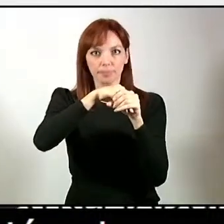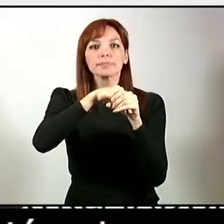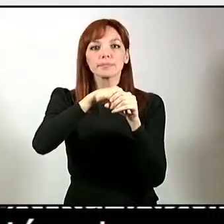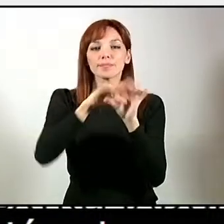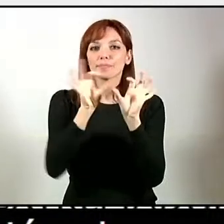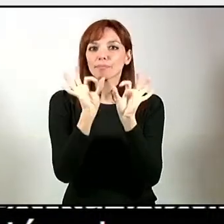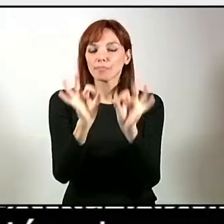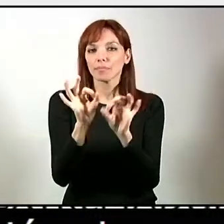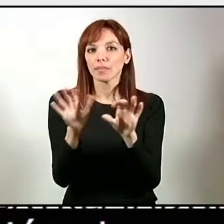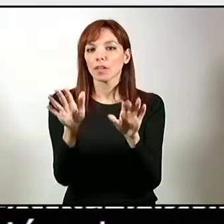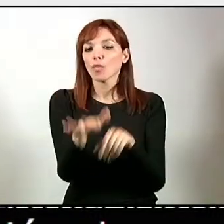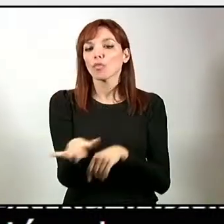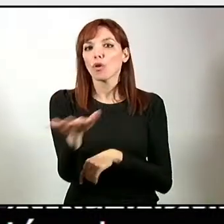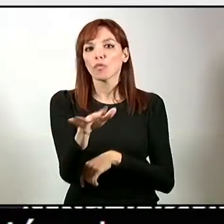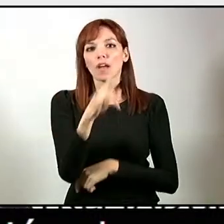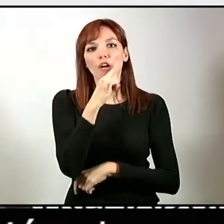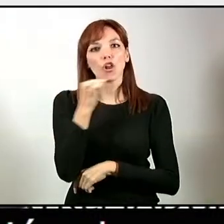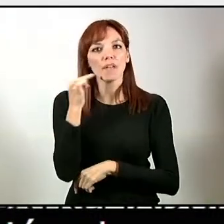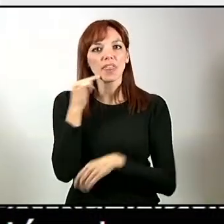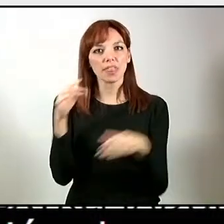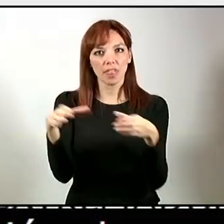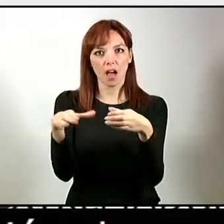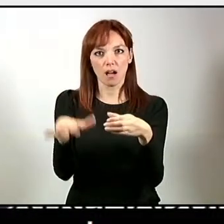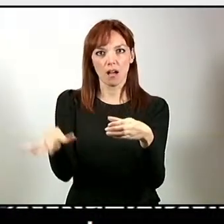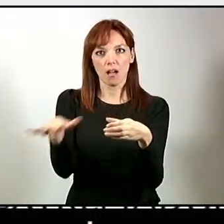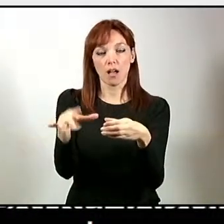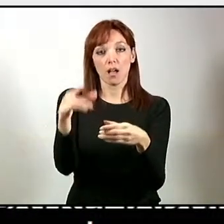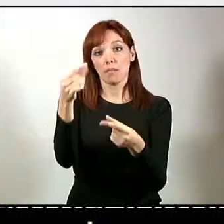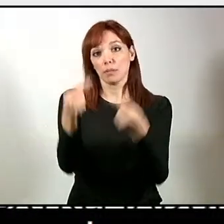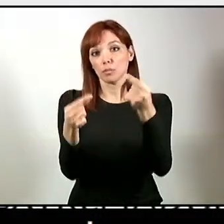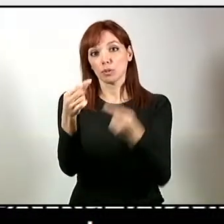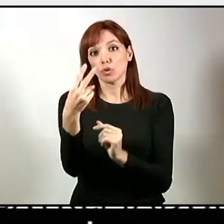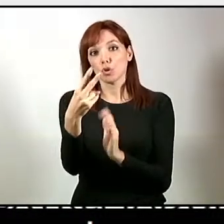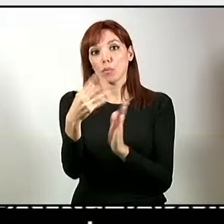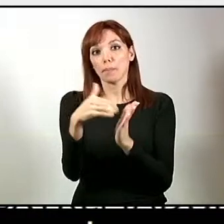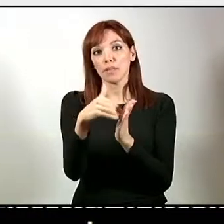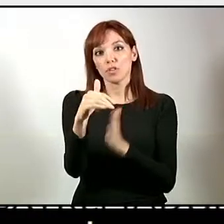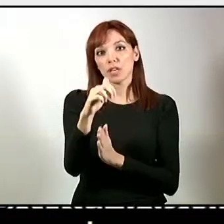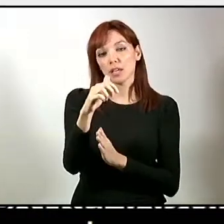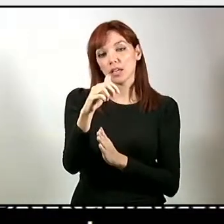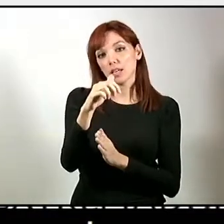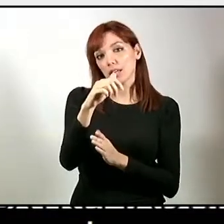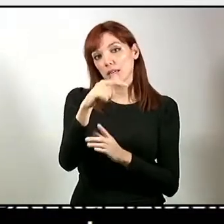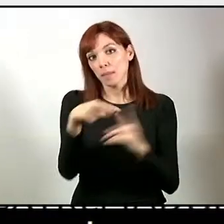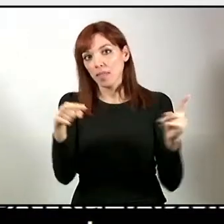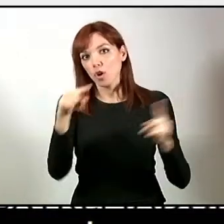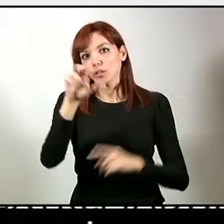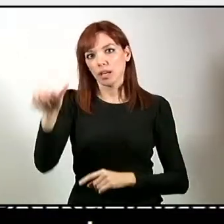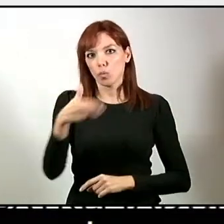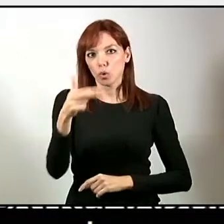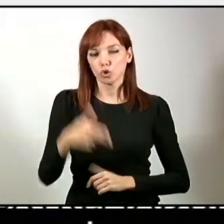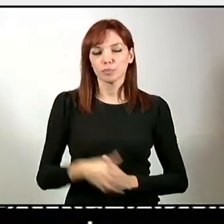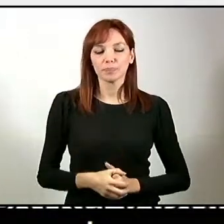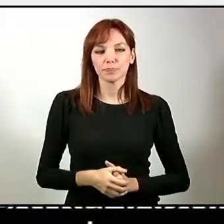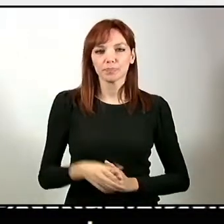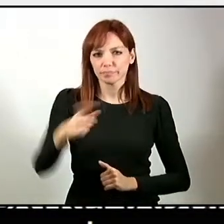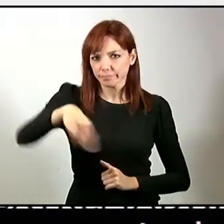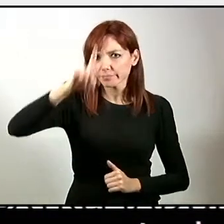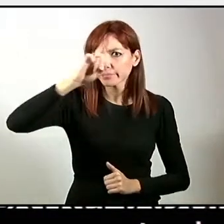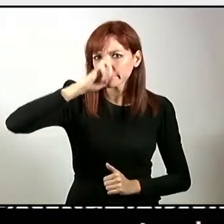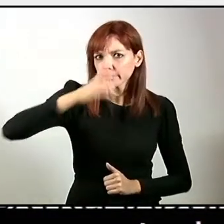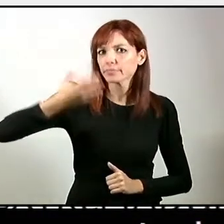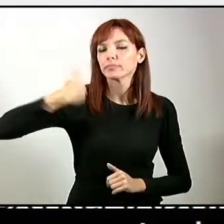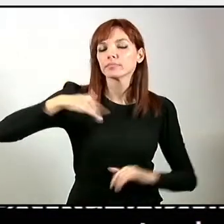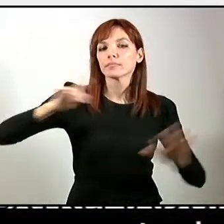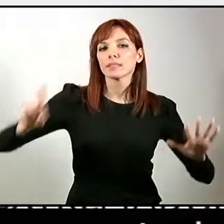para la comarca de Olivenza, con un presupuesto de 2,5 millones de euros. Como ustedes recordarán, el pasado 26 de